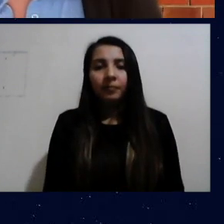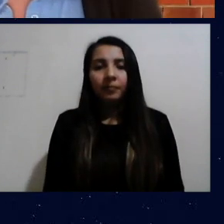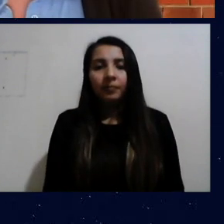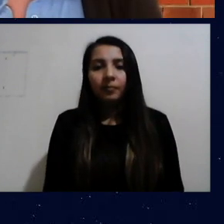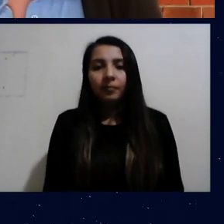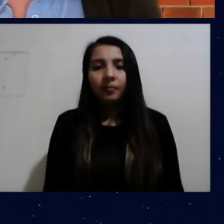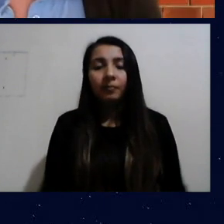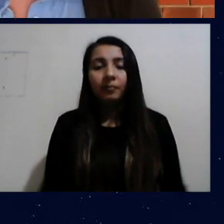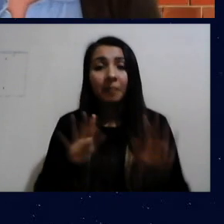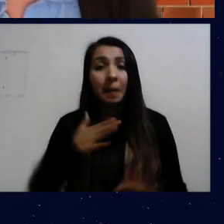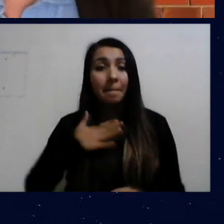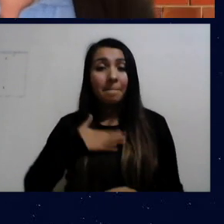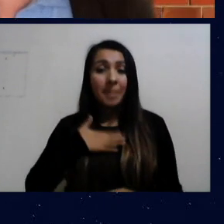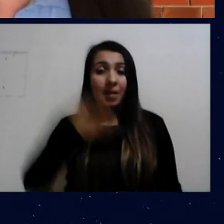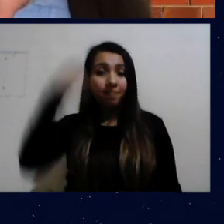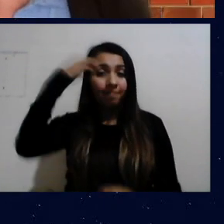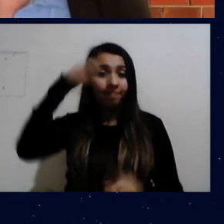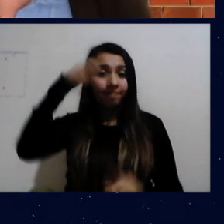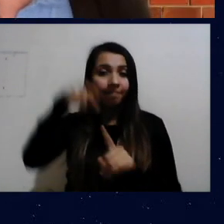bióloga de formación, ¿no? Pero